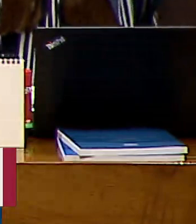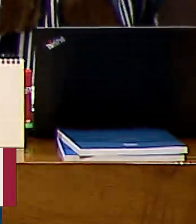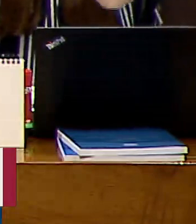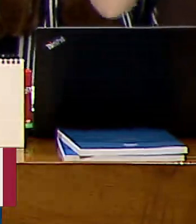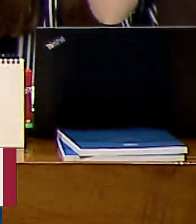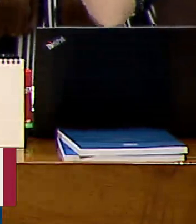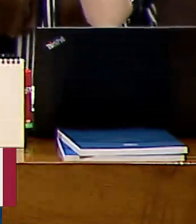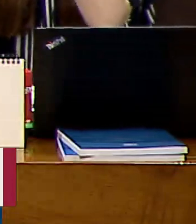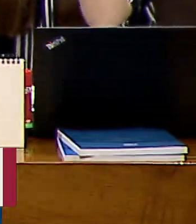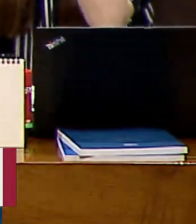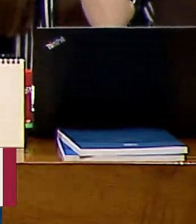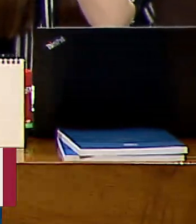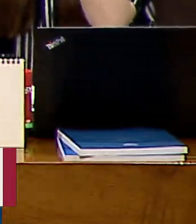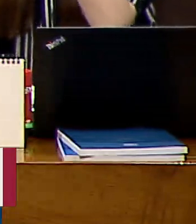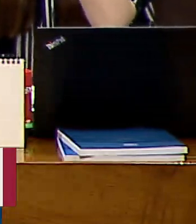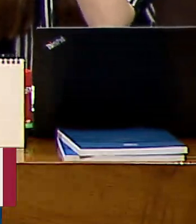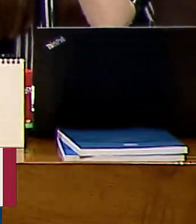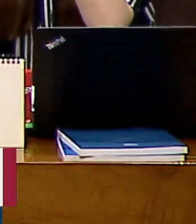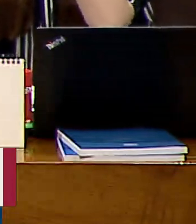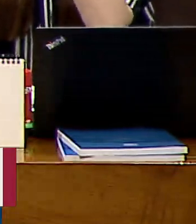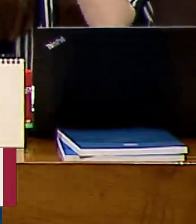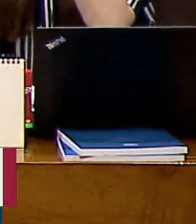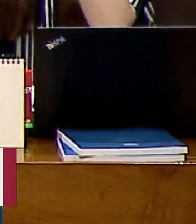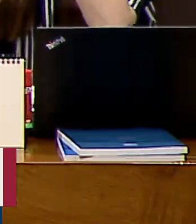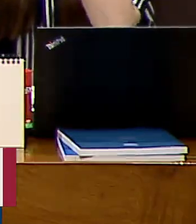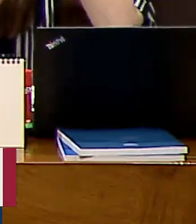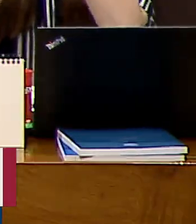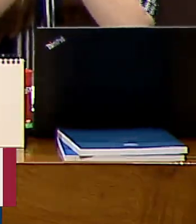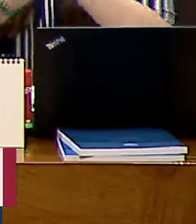muy bienvenidas y bienvenidos.